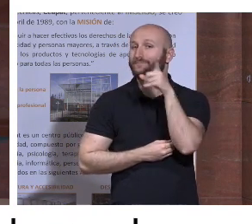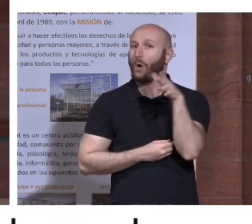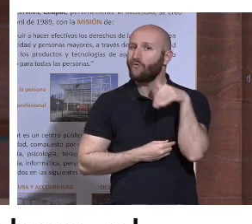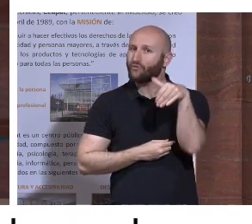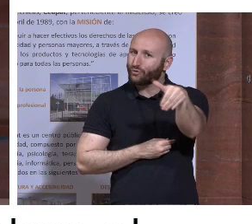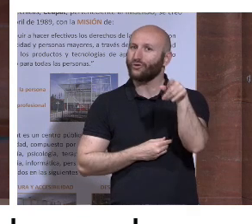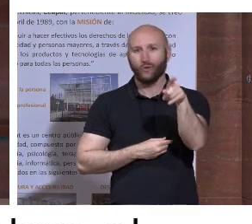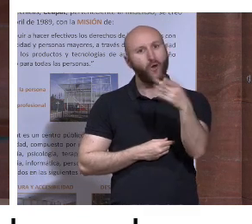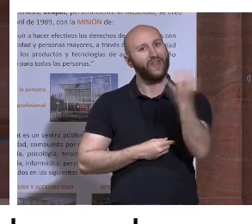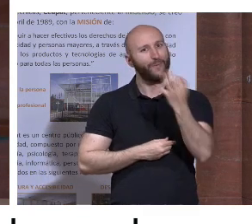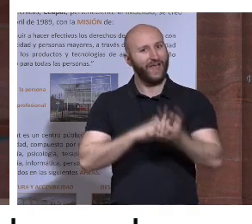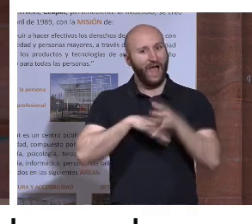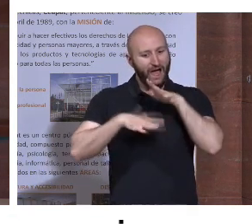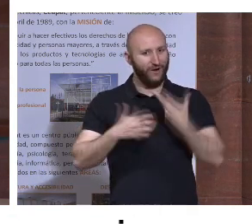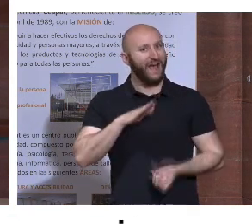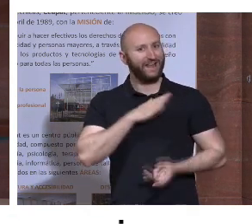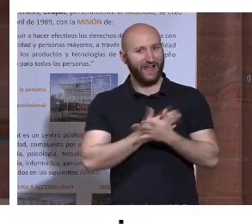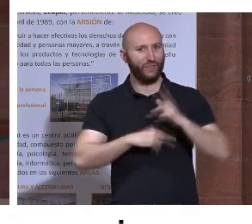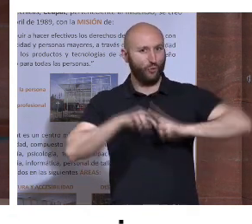ir creando ya.